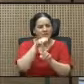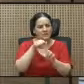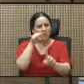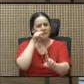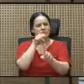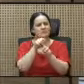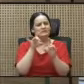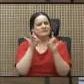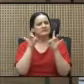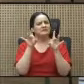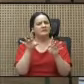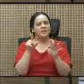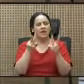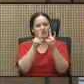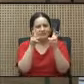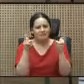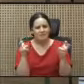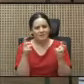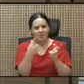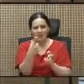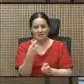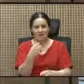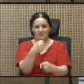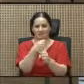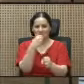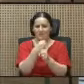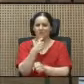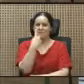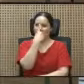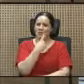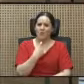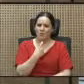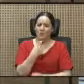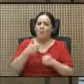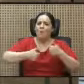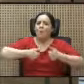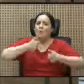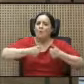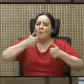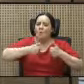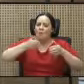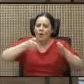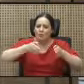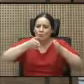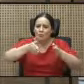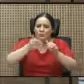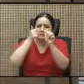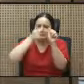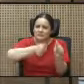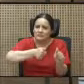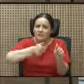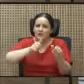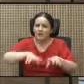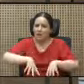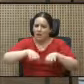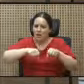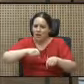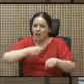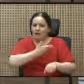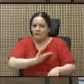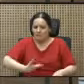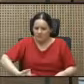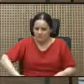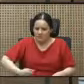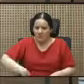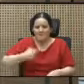en el tema del desempleo, me pregunto, ¿cuál es la ruta que va a seguir el Ejecutivo para reactivar la economía